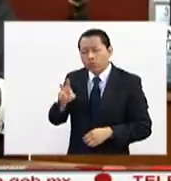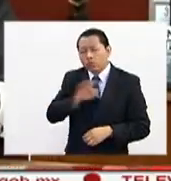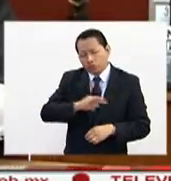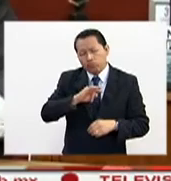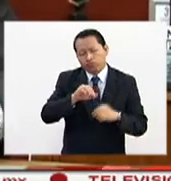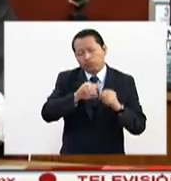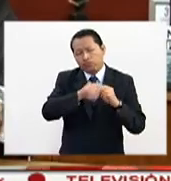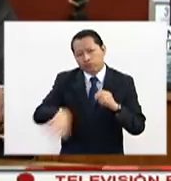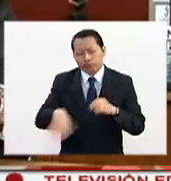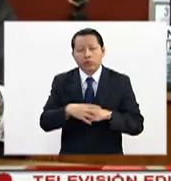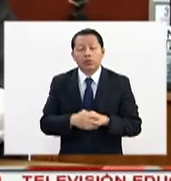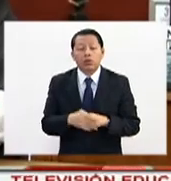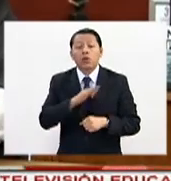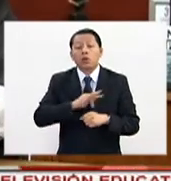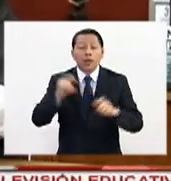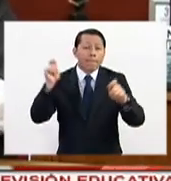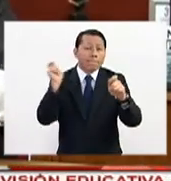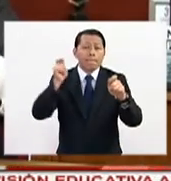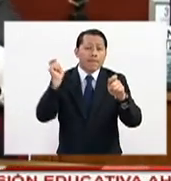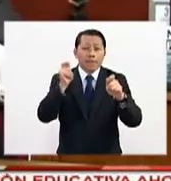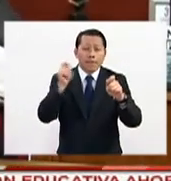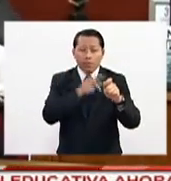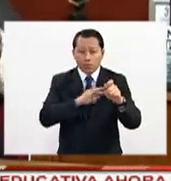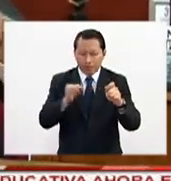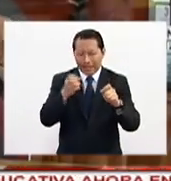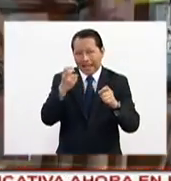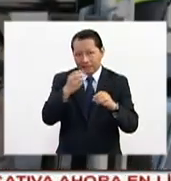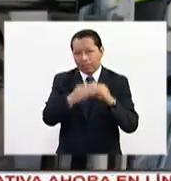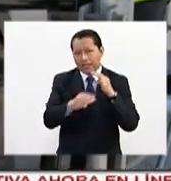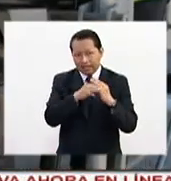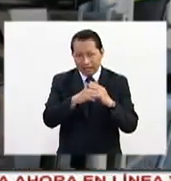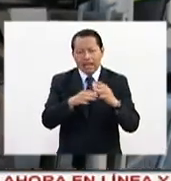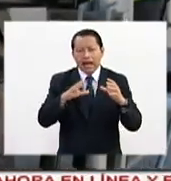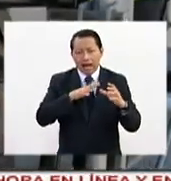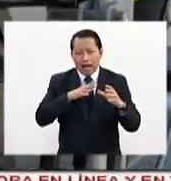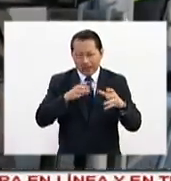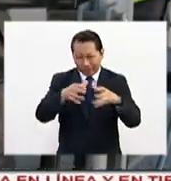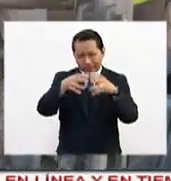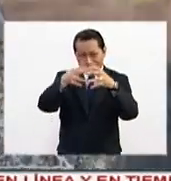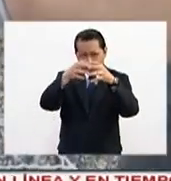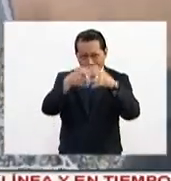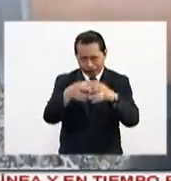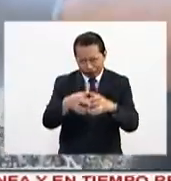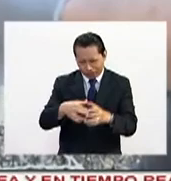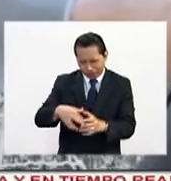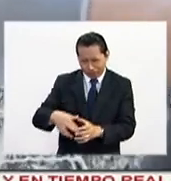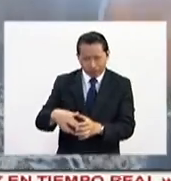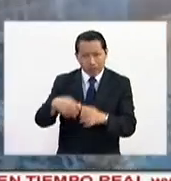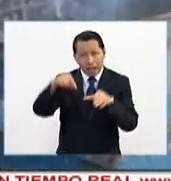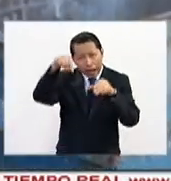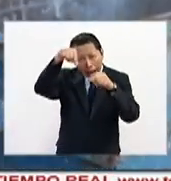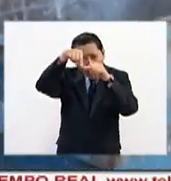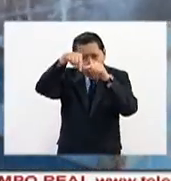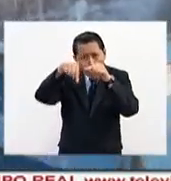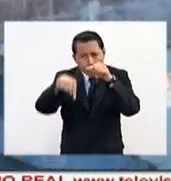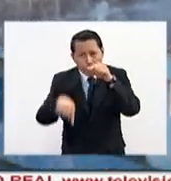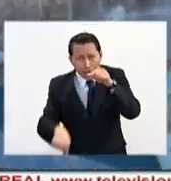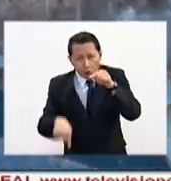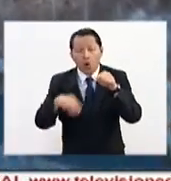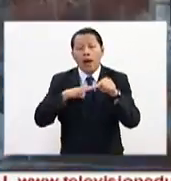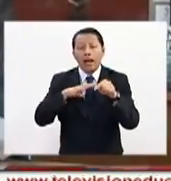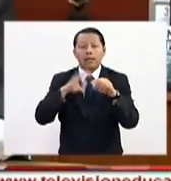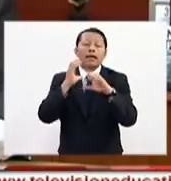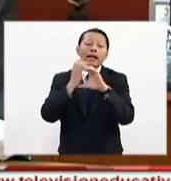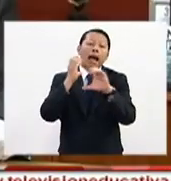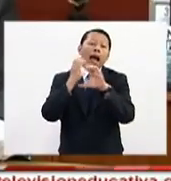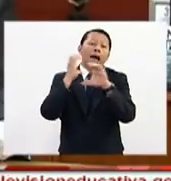se va haciendo la demolición manualmente, se van echando todo ese material en ese chute que llega hasta la parte de abajo, y abajo va a haber un camión que